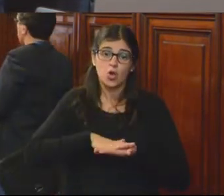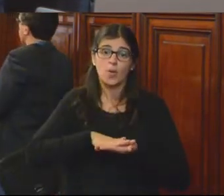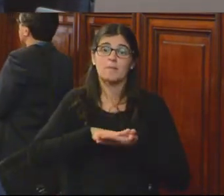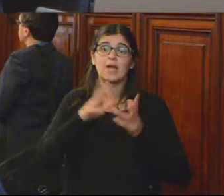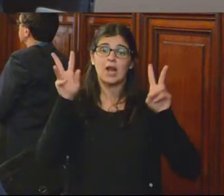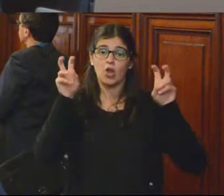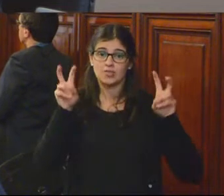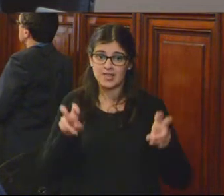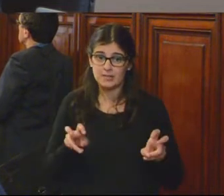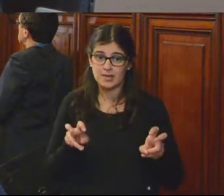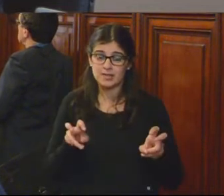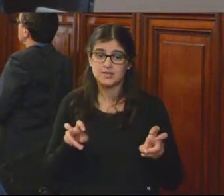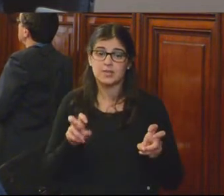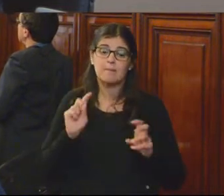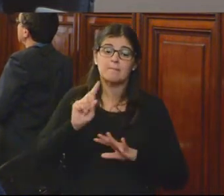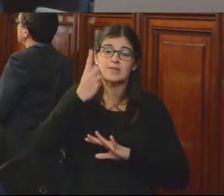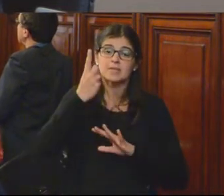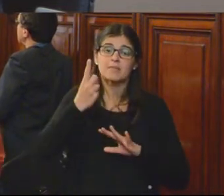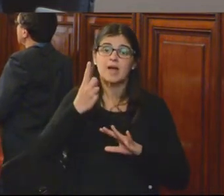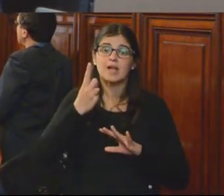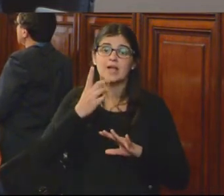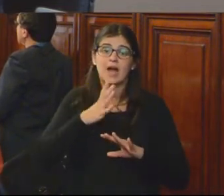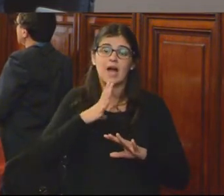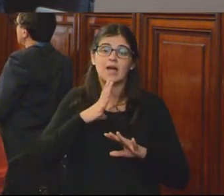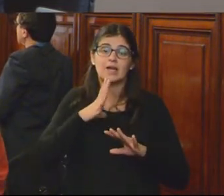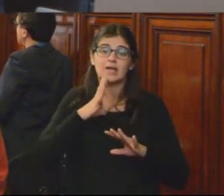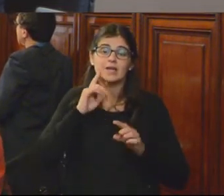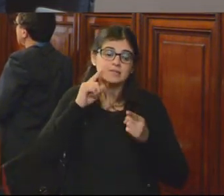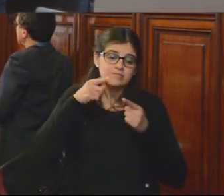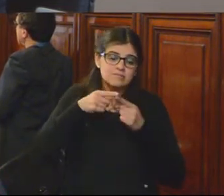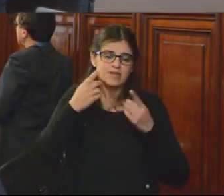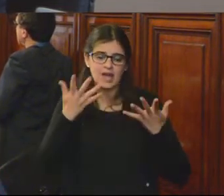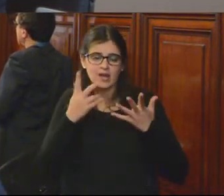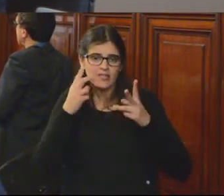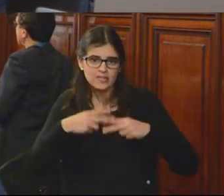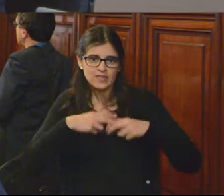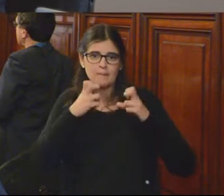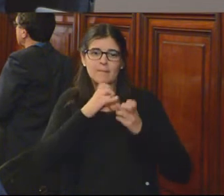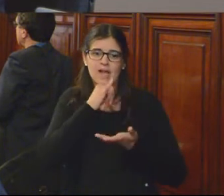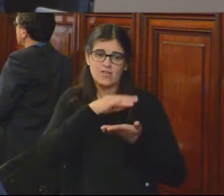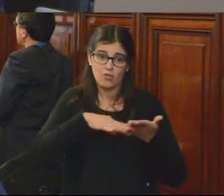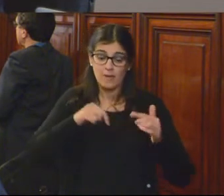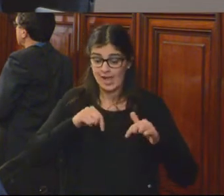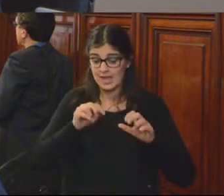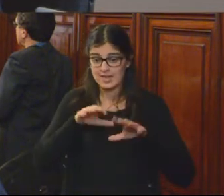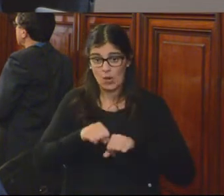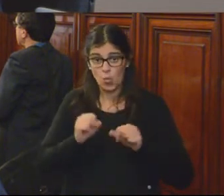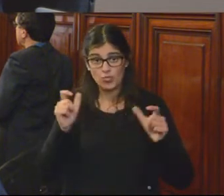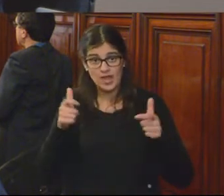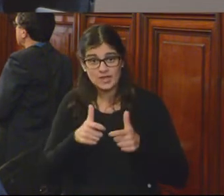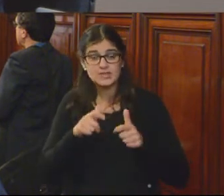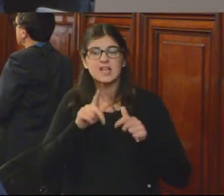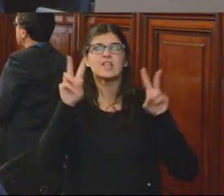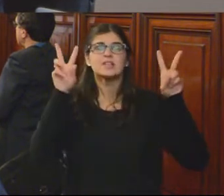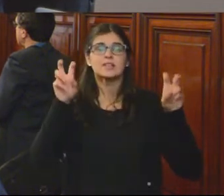temas principales que están siendo objeto de análisis para el informe. Esta audiencia está referida al